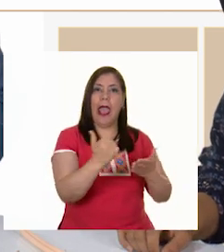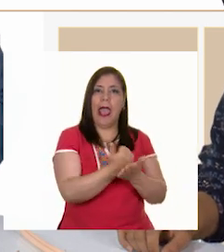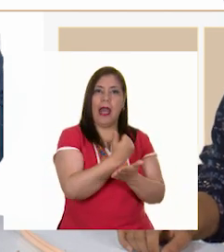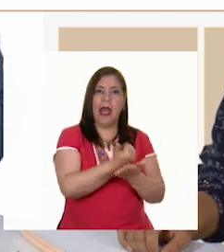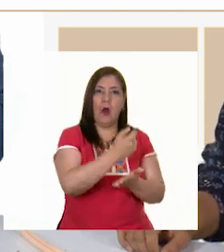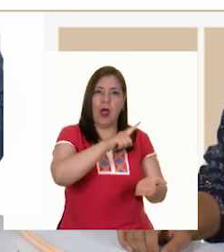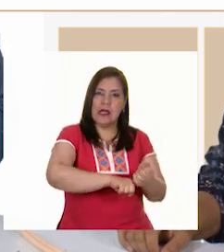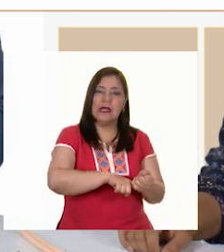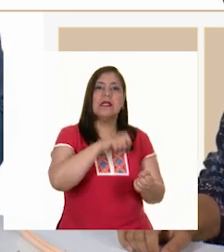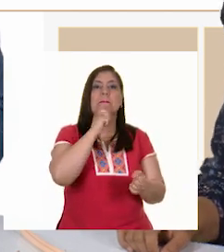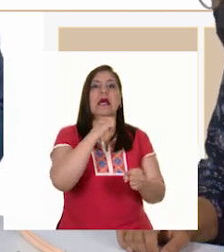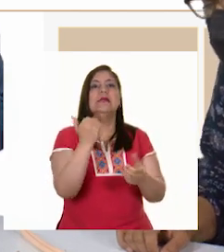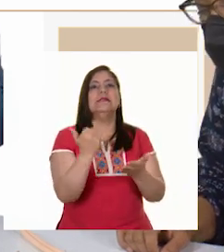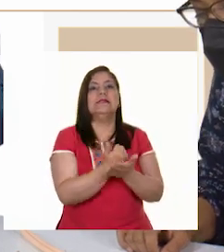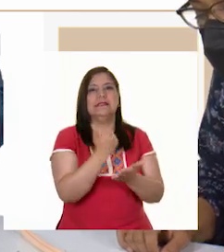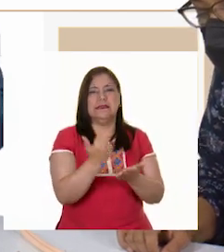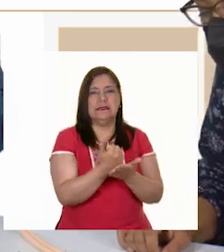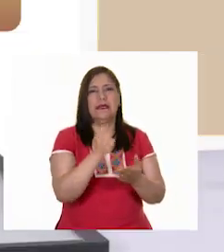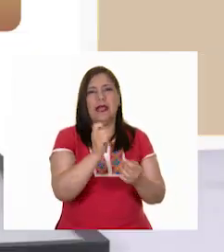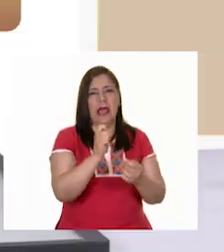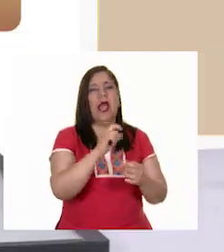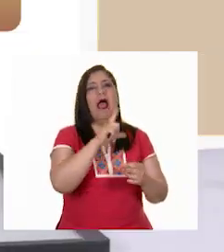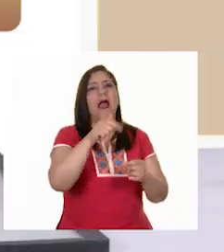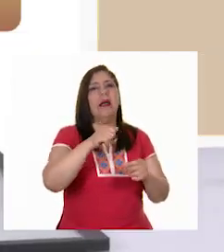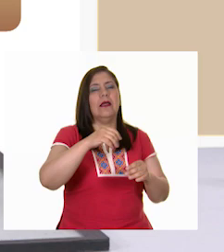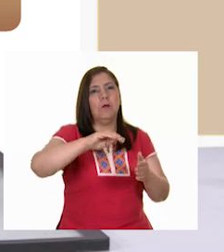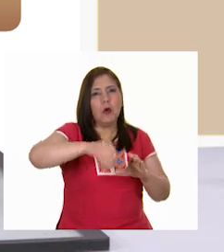una cuchara de madera. Ok.